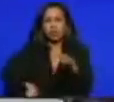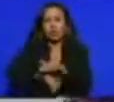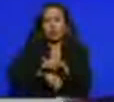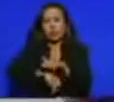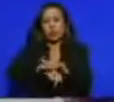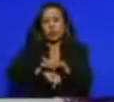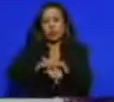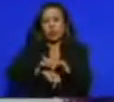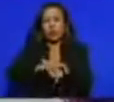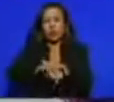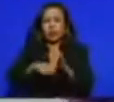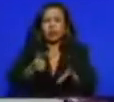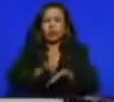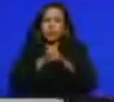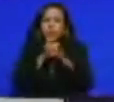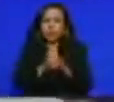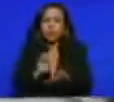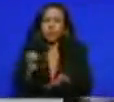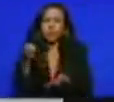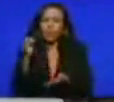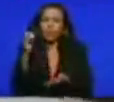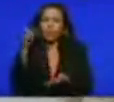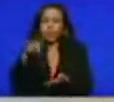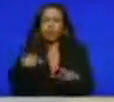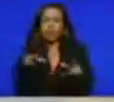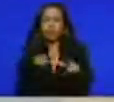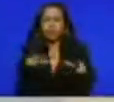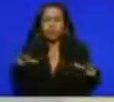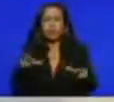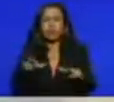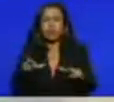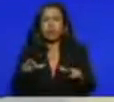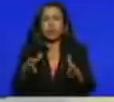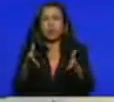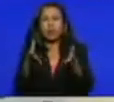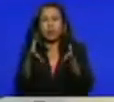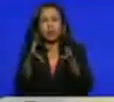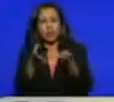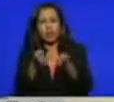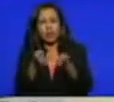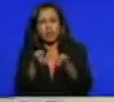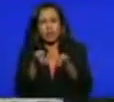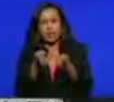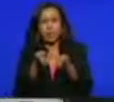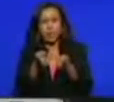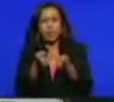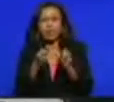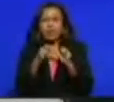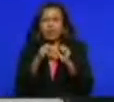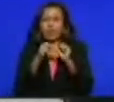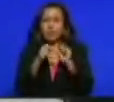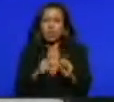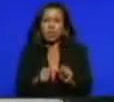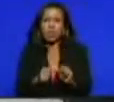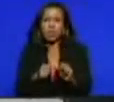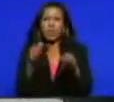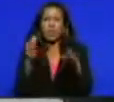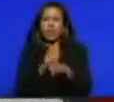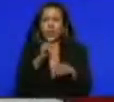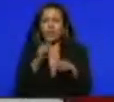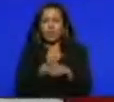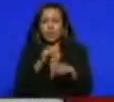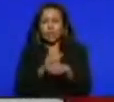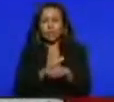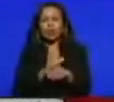beneficio de estos jóvenes de este sector del país que buscan en el deporte una manera de seguir adelante lejos de los malos